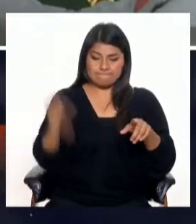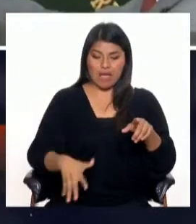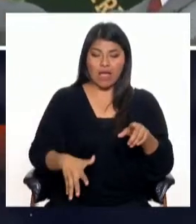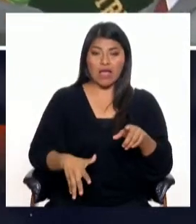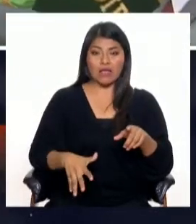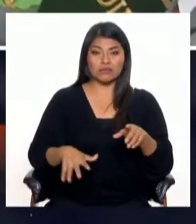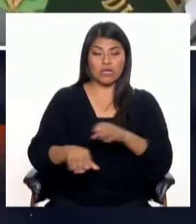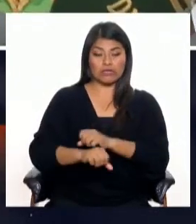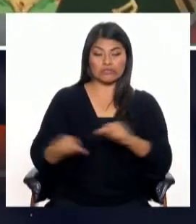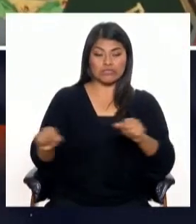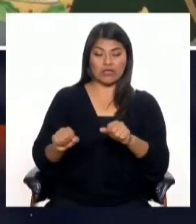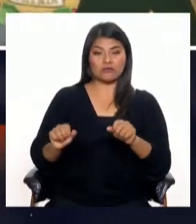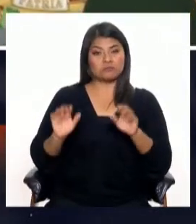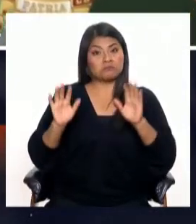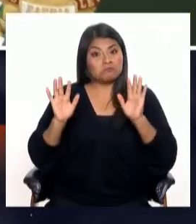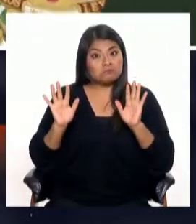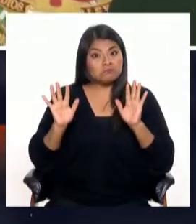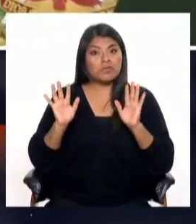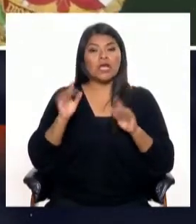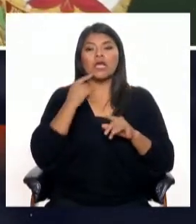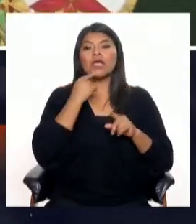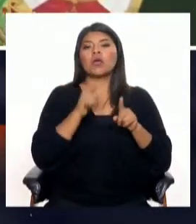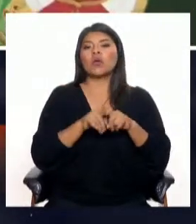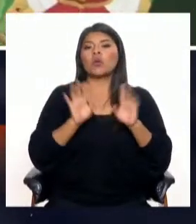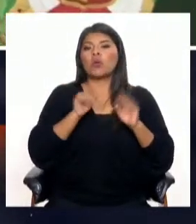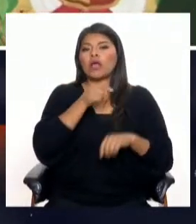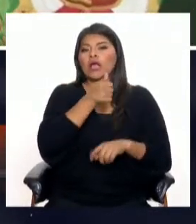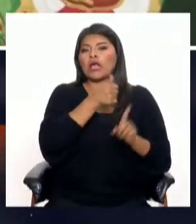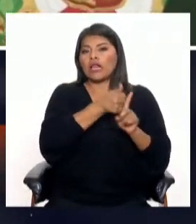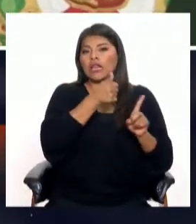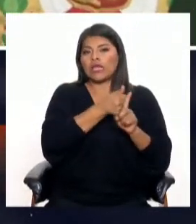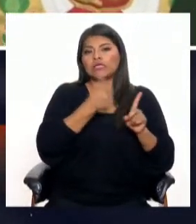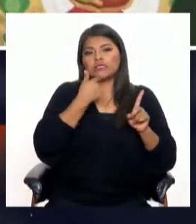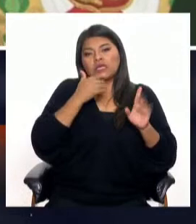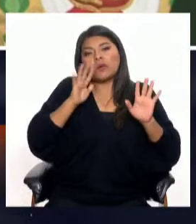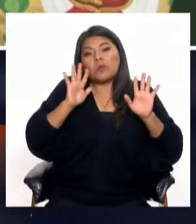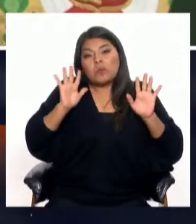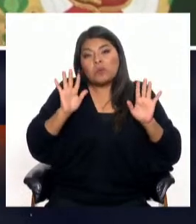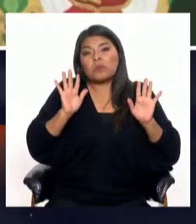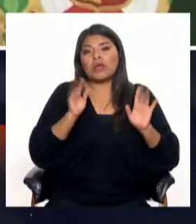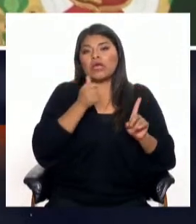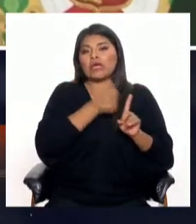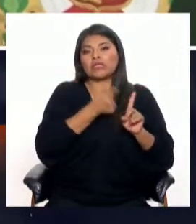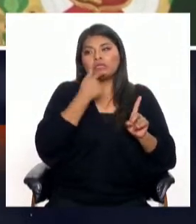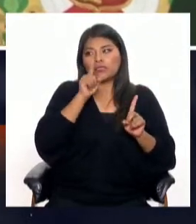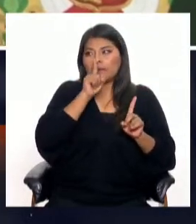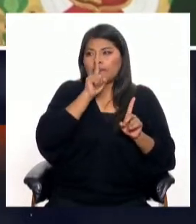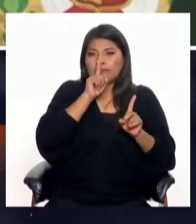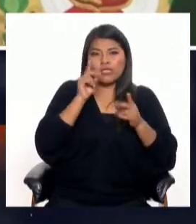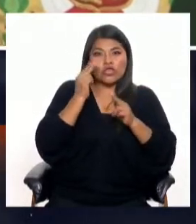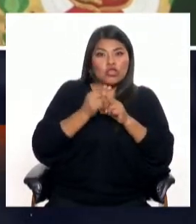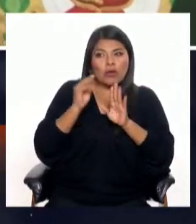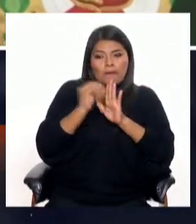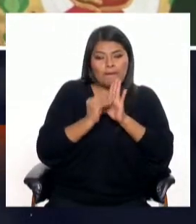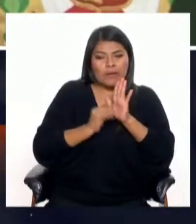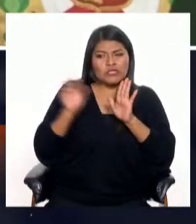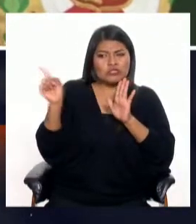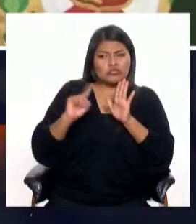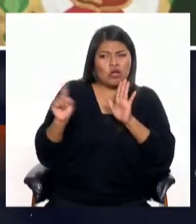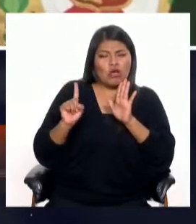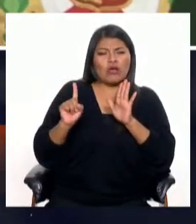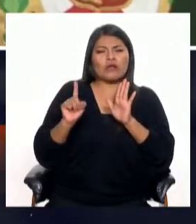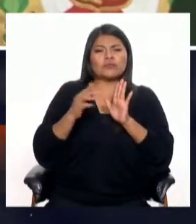¿no? Ciertamente, seguro en una intención posible de que destruyéndolo no iba a quedar evidencia, pero eso